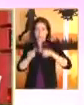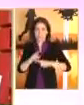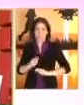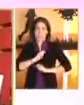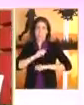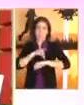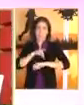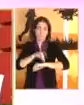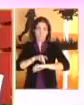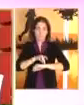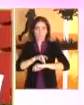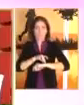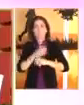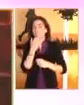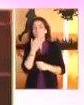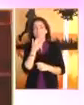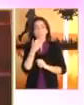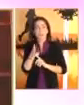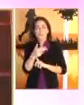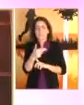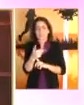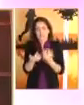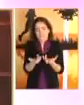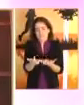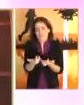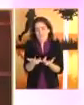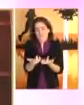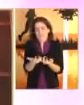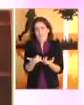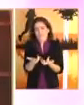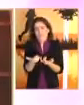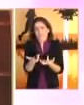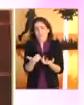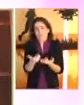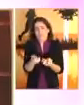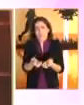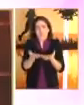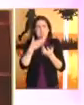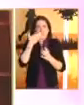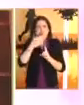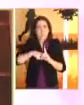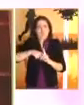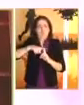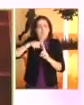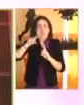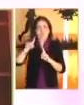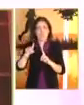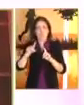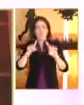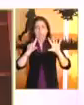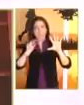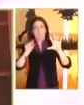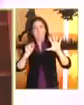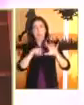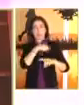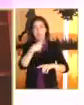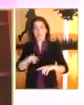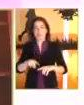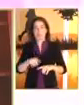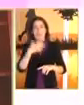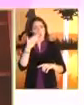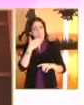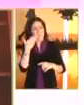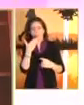cocinar con que adquiera una temperatura de 60 grados en el centro, es suficiente para eliminar la larva. Con que esté caliente el